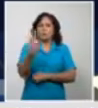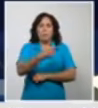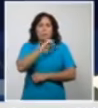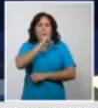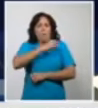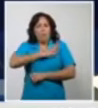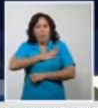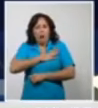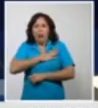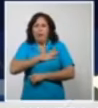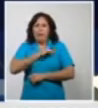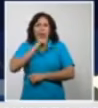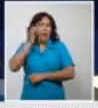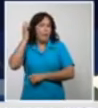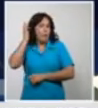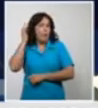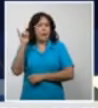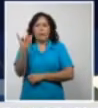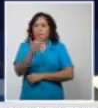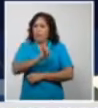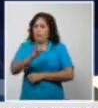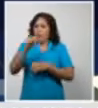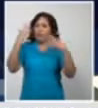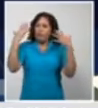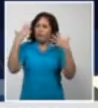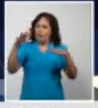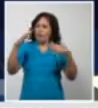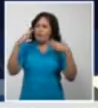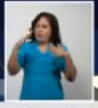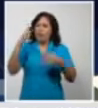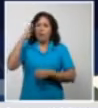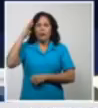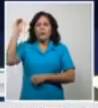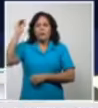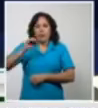todas nuestras mujeres que potencialmente